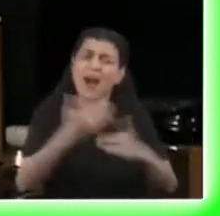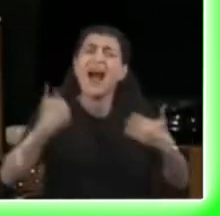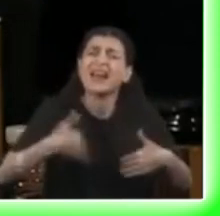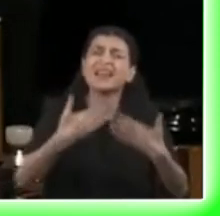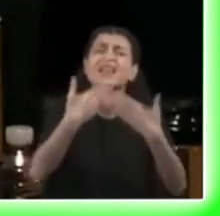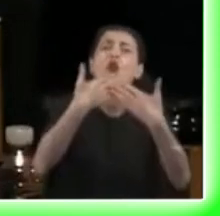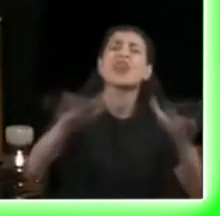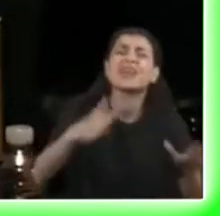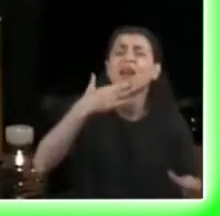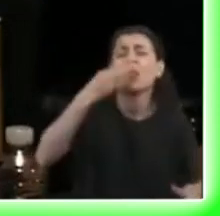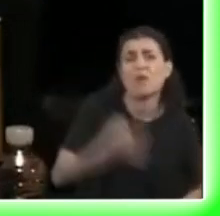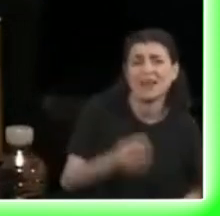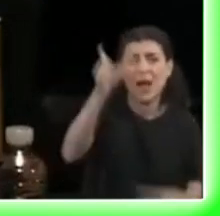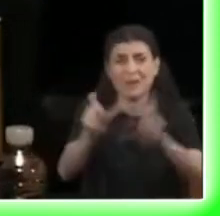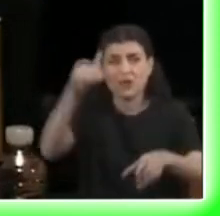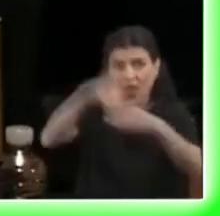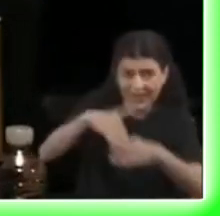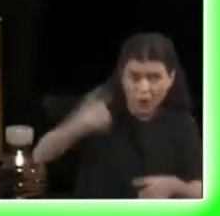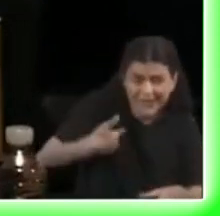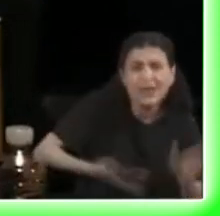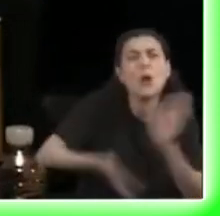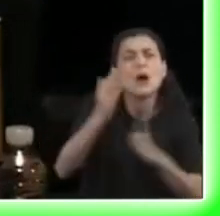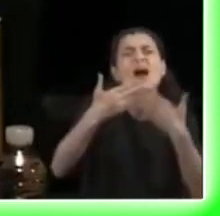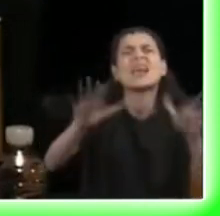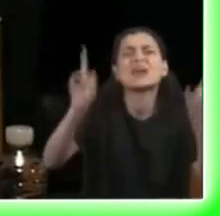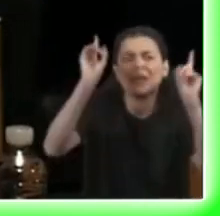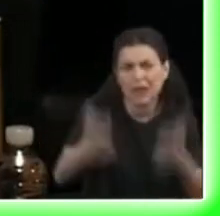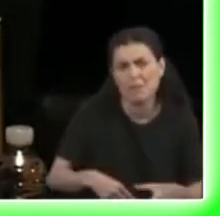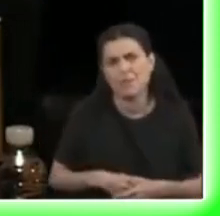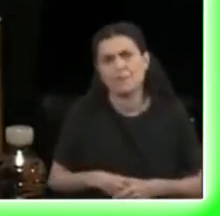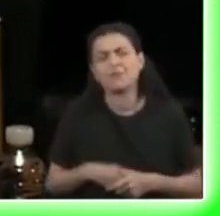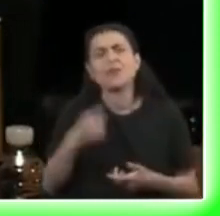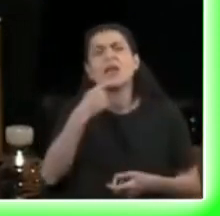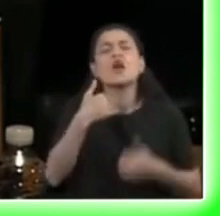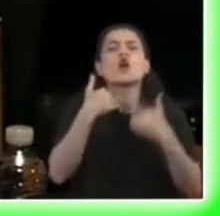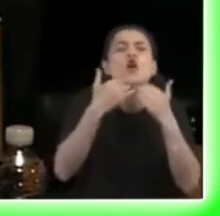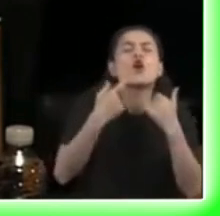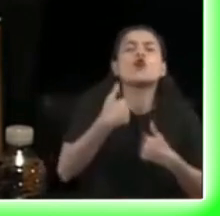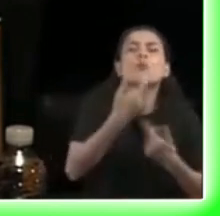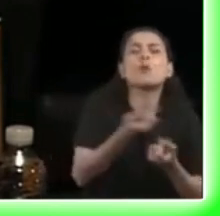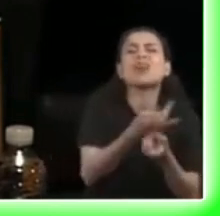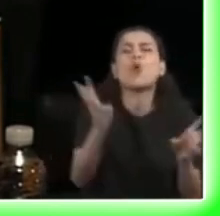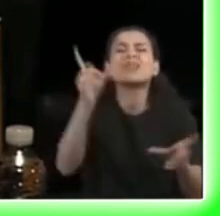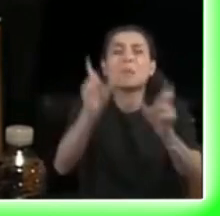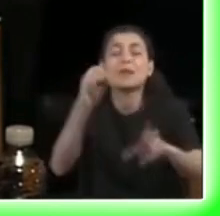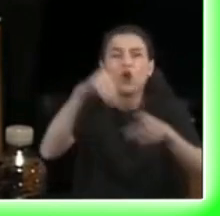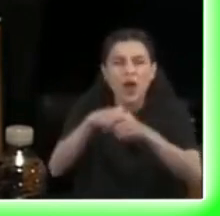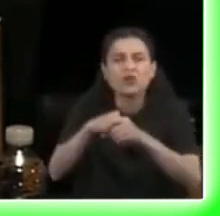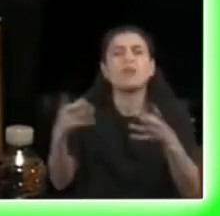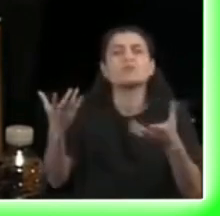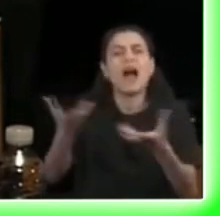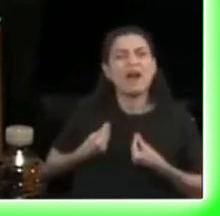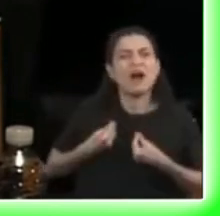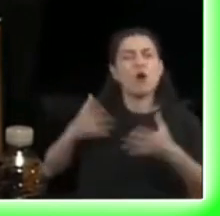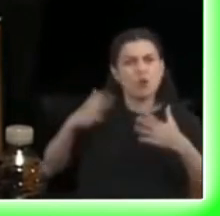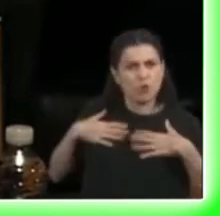libres y la libertad nos hará prósperos, porque no importa la cantidad de soldados, nunca importó. Ya lo hemos demostrado una